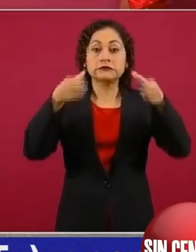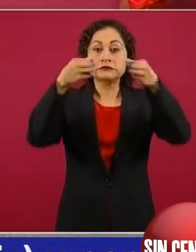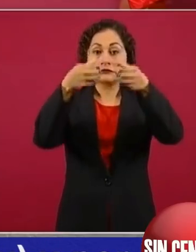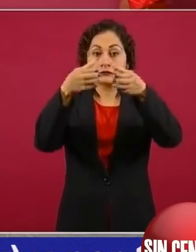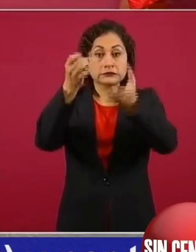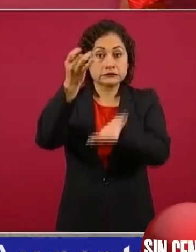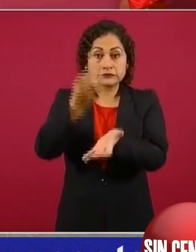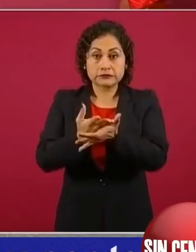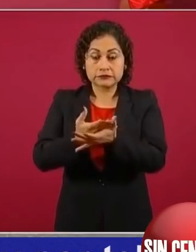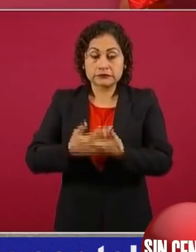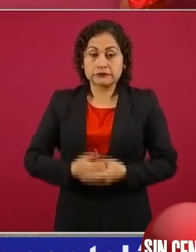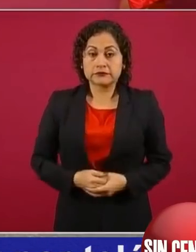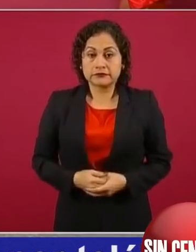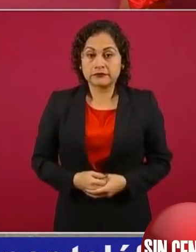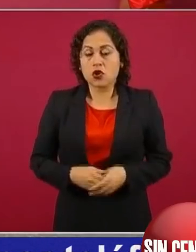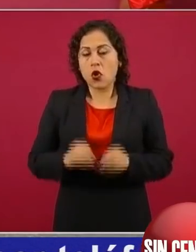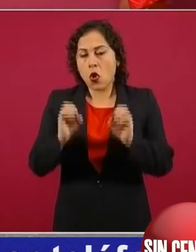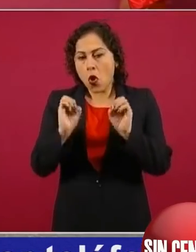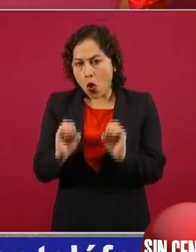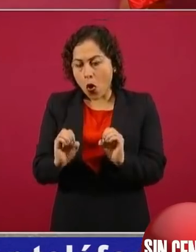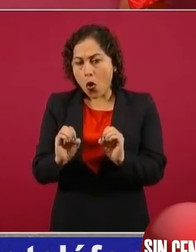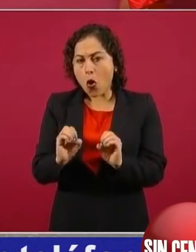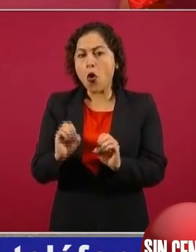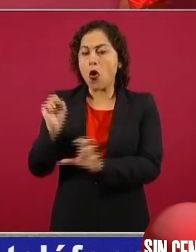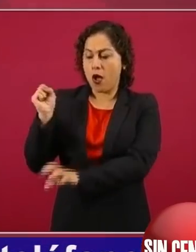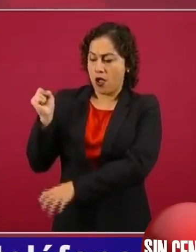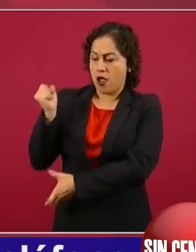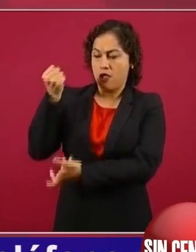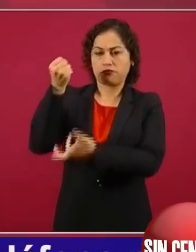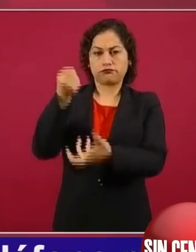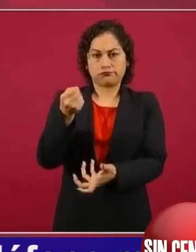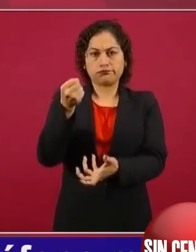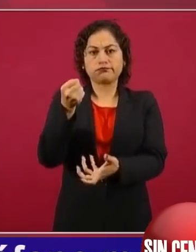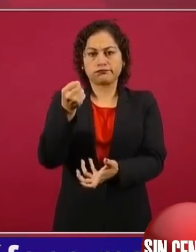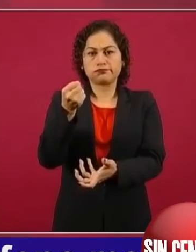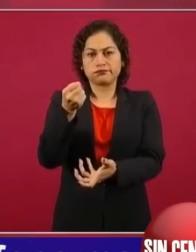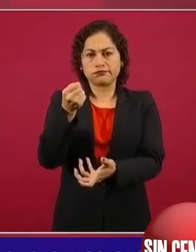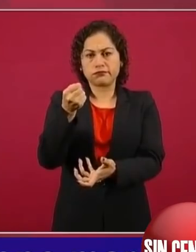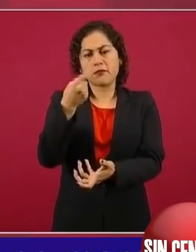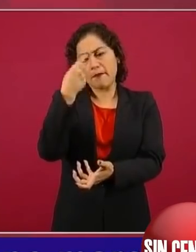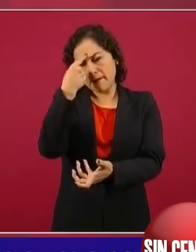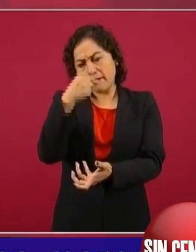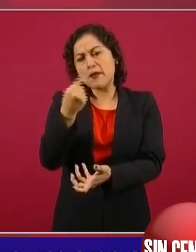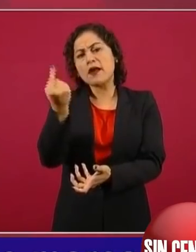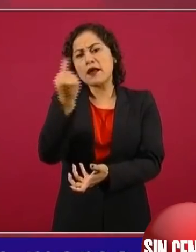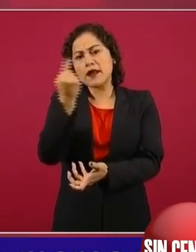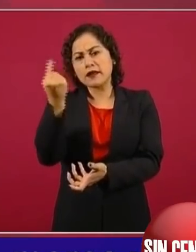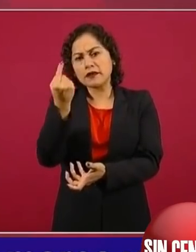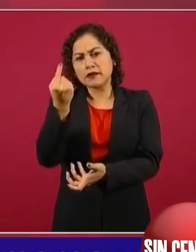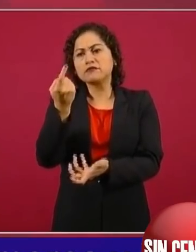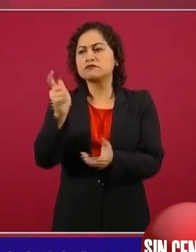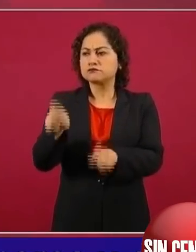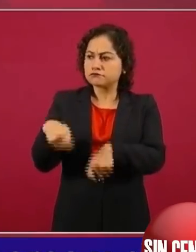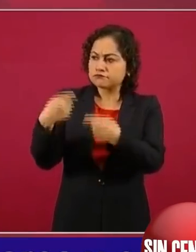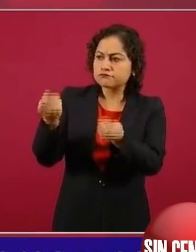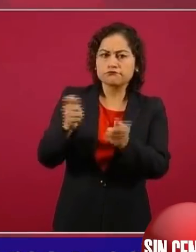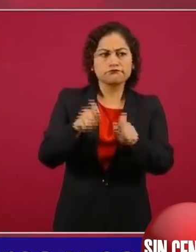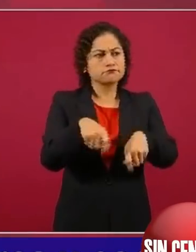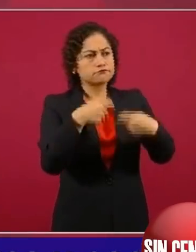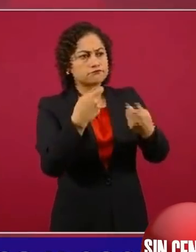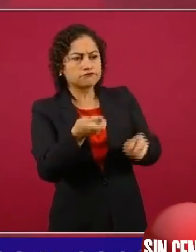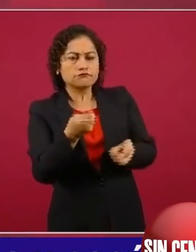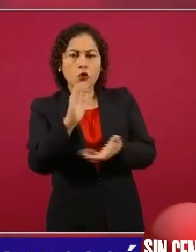o se utiliza el presupuesto para entregar contratos,